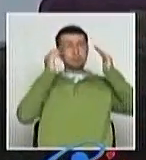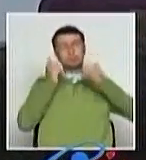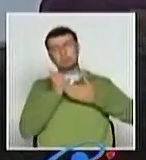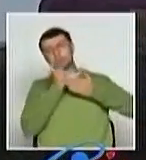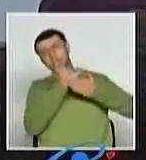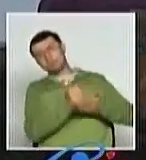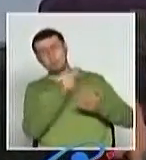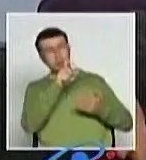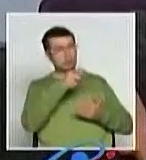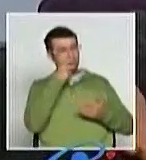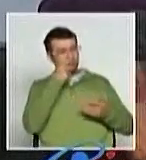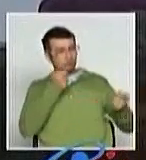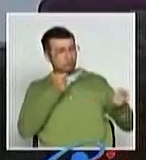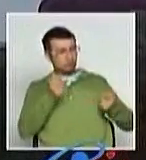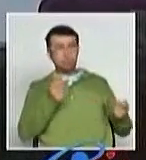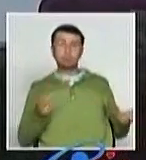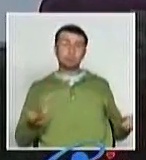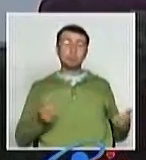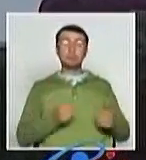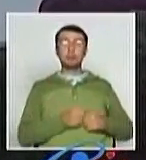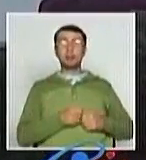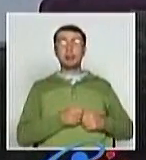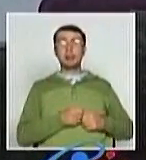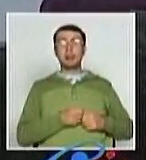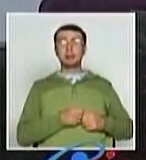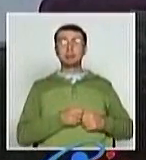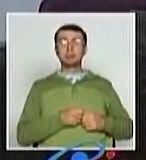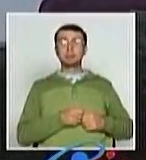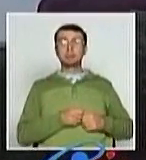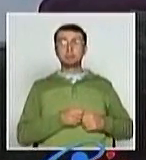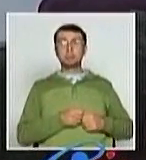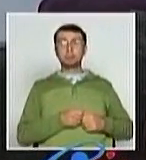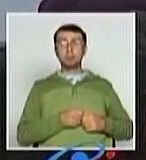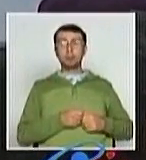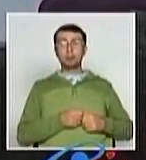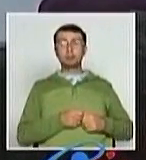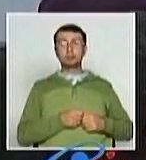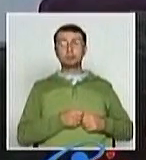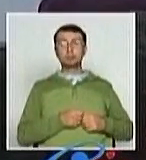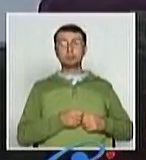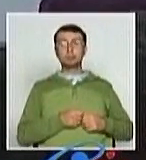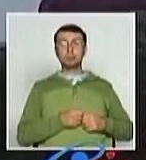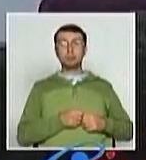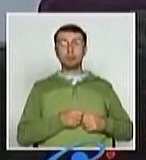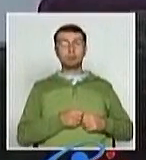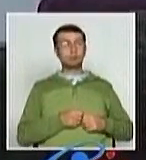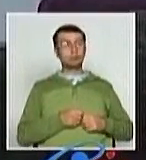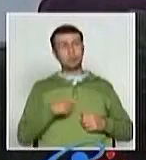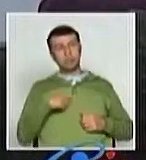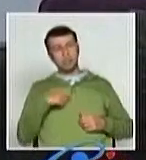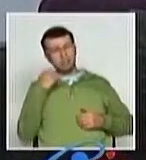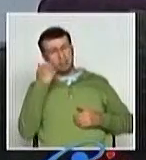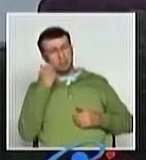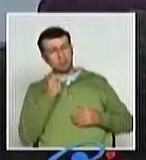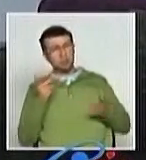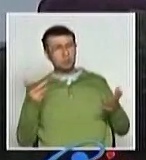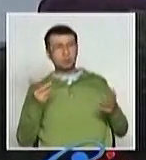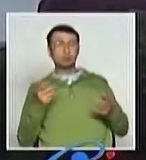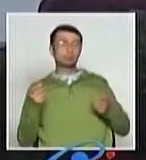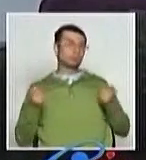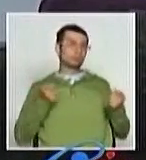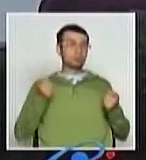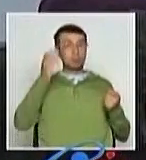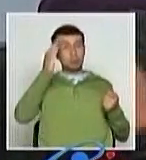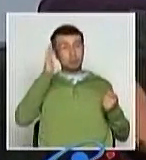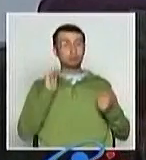del dsm5 que es el manual psicoterapéutico de la psiquiatría para determinar Qué enfermedad mental hay ahí entonces los trastornos